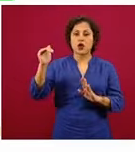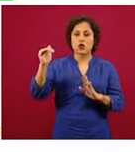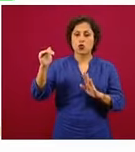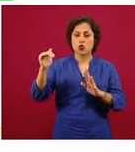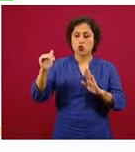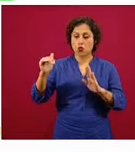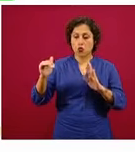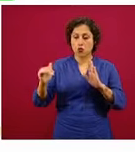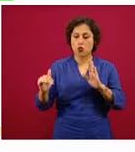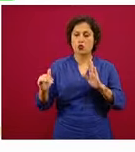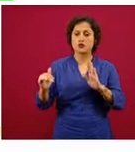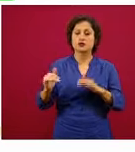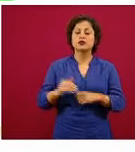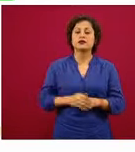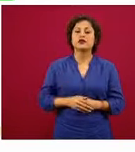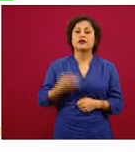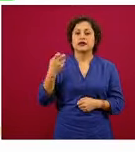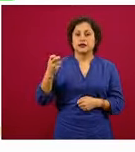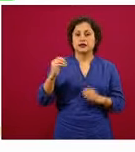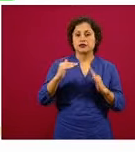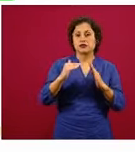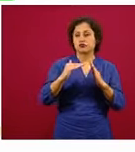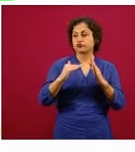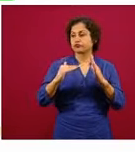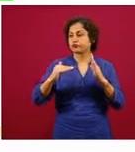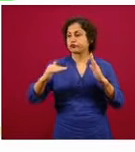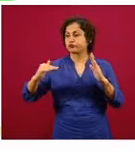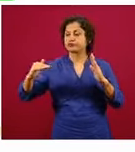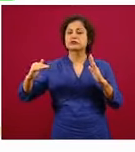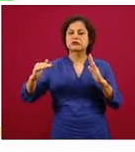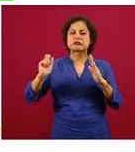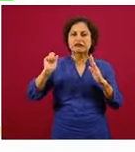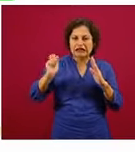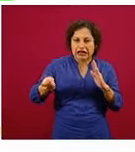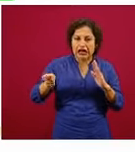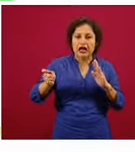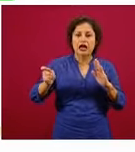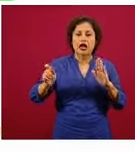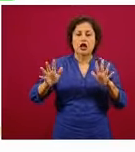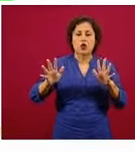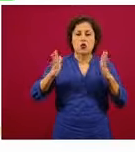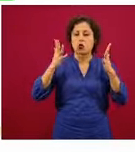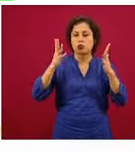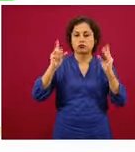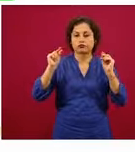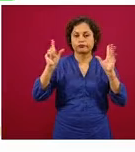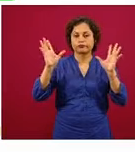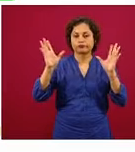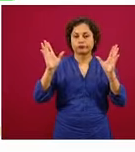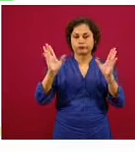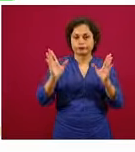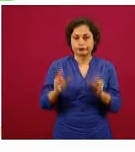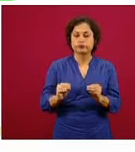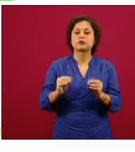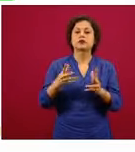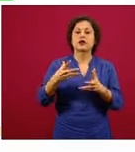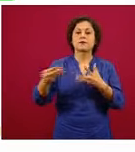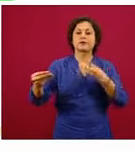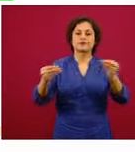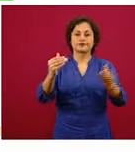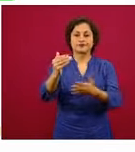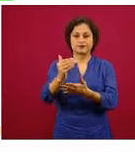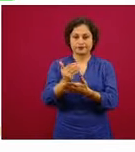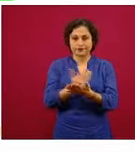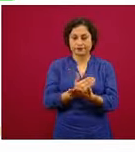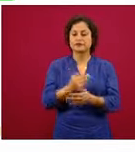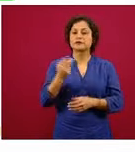hace mucho más horizontal, lo que habla de una desaceleración, y veamos que en la última semana de la 28 a la 29 tenemos una